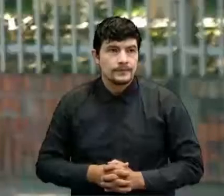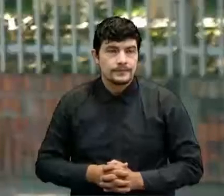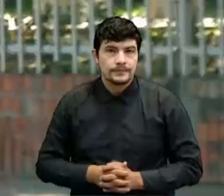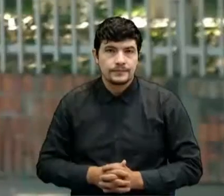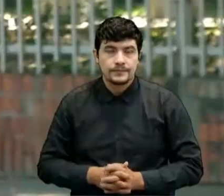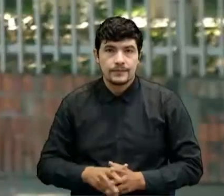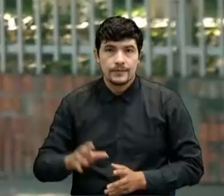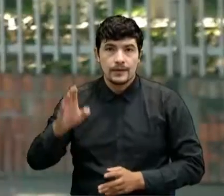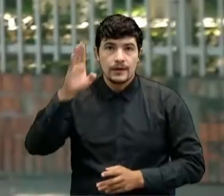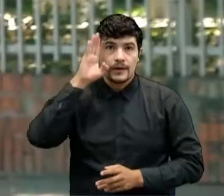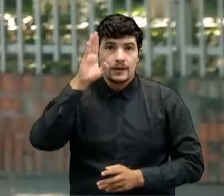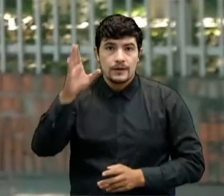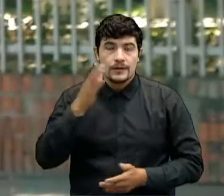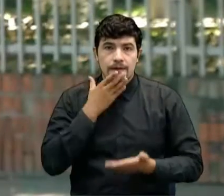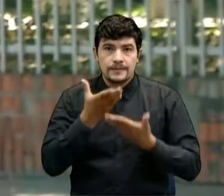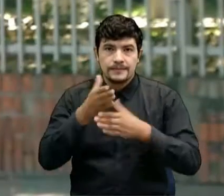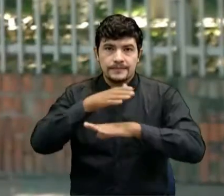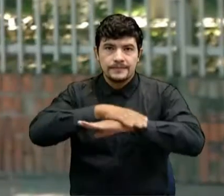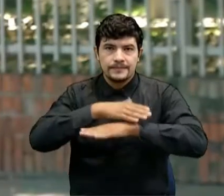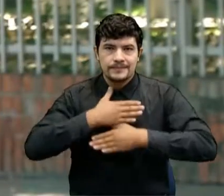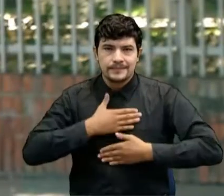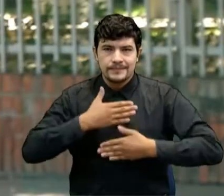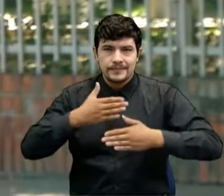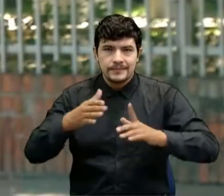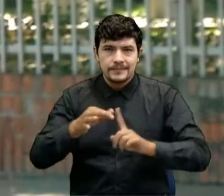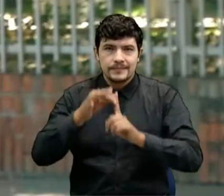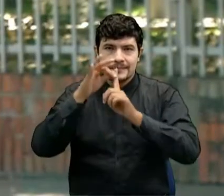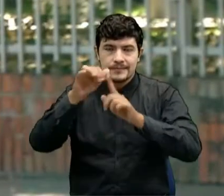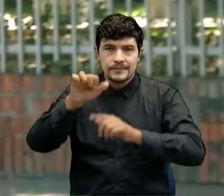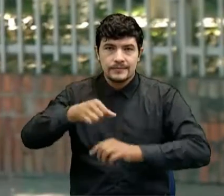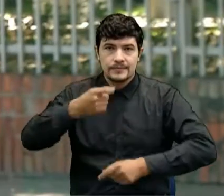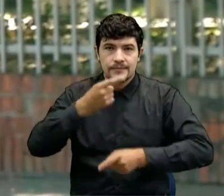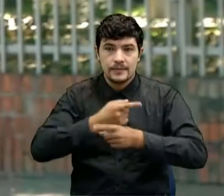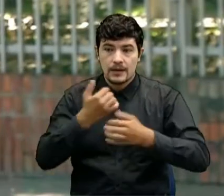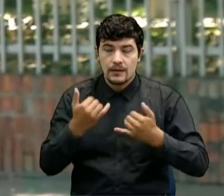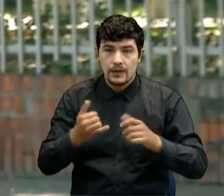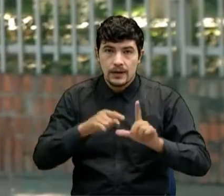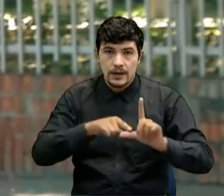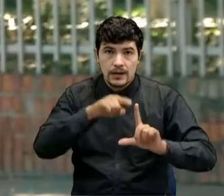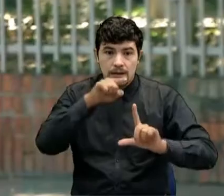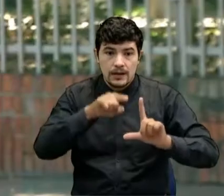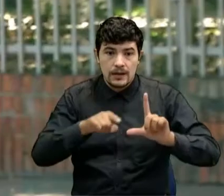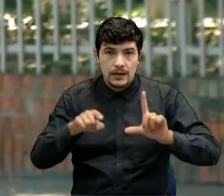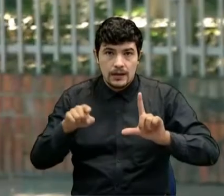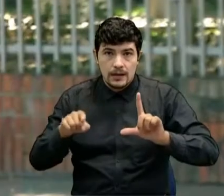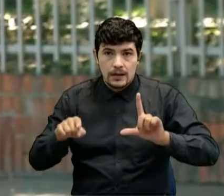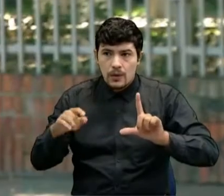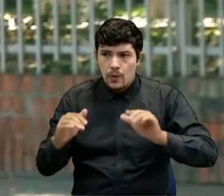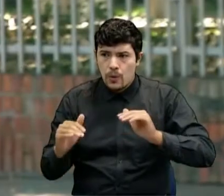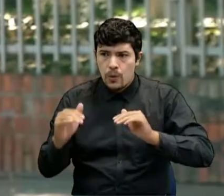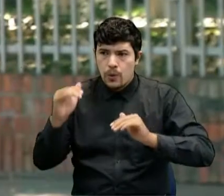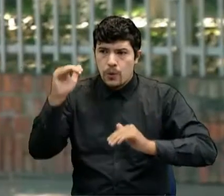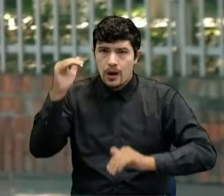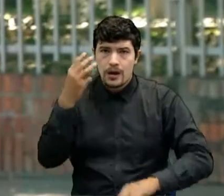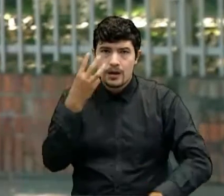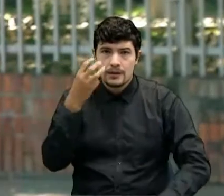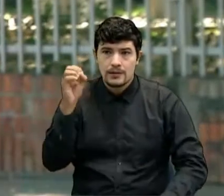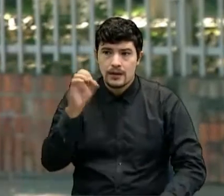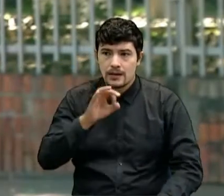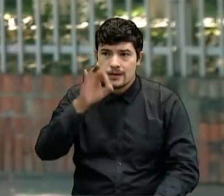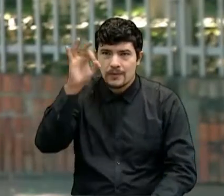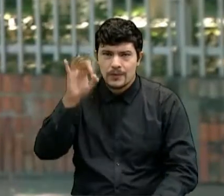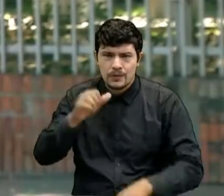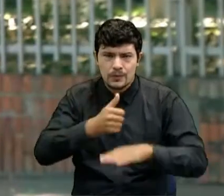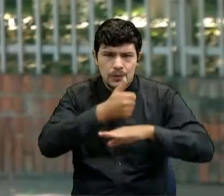¿Qué tal, compañeros y televidentes? Un saludo muy especial. Pues así es, miren, la cifra ha aumentado en más del 30% según las autoridades forenses